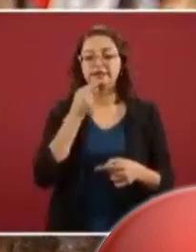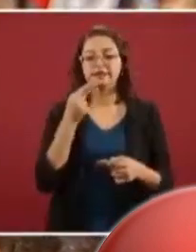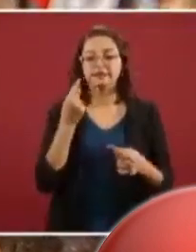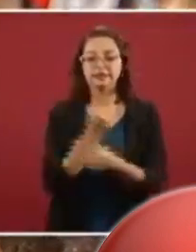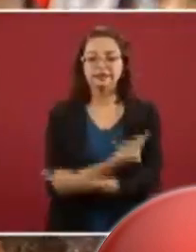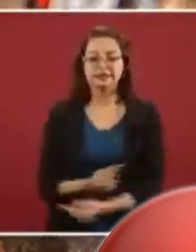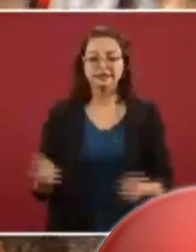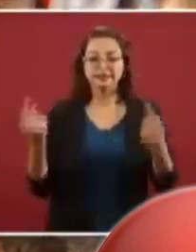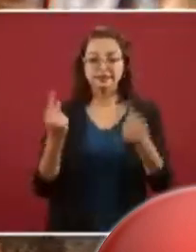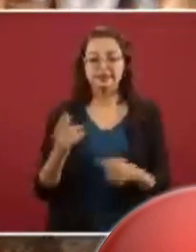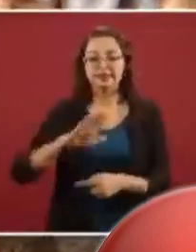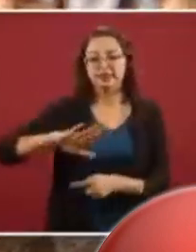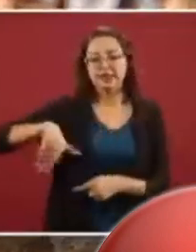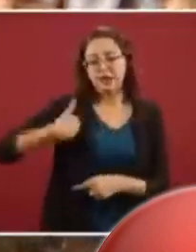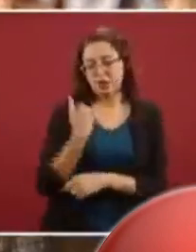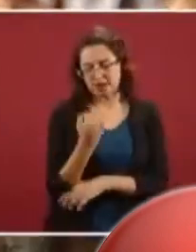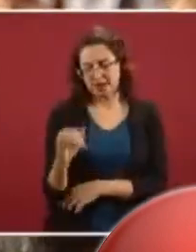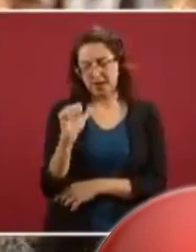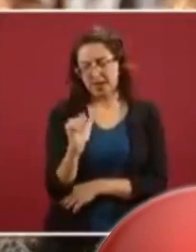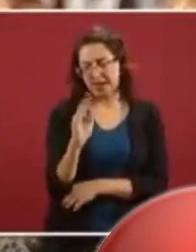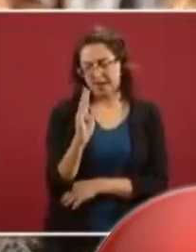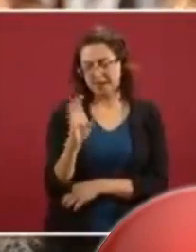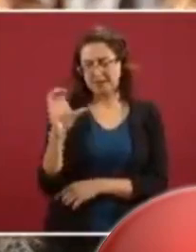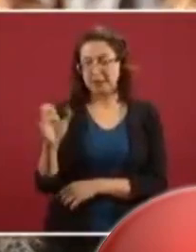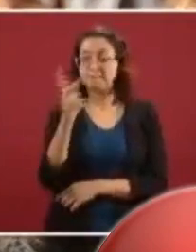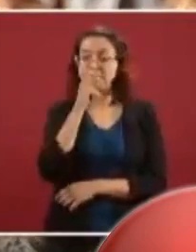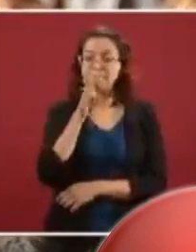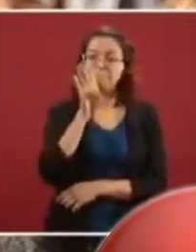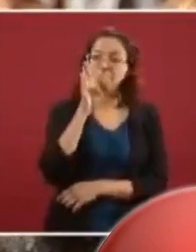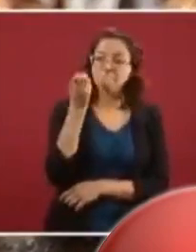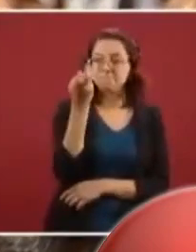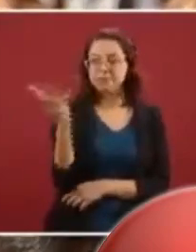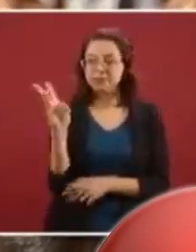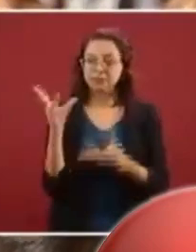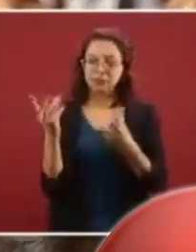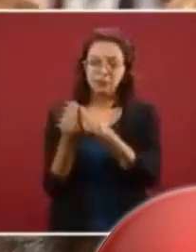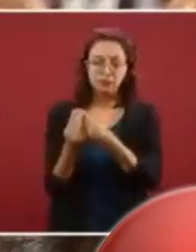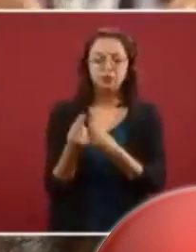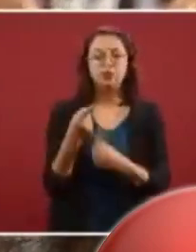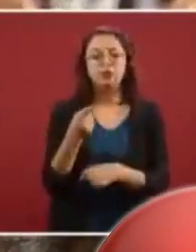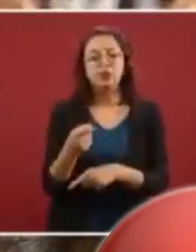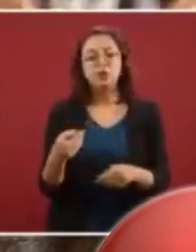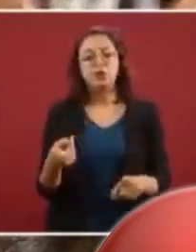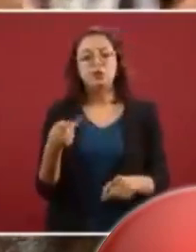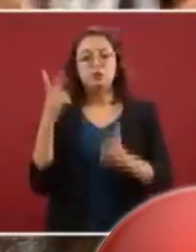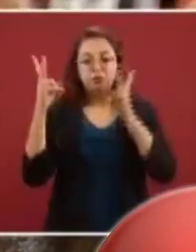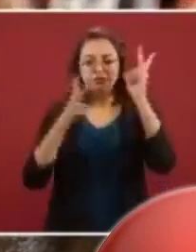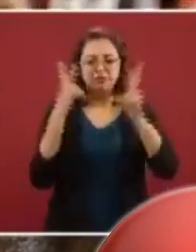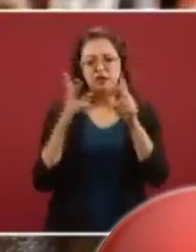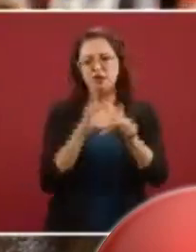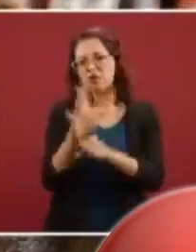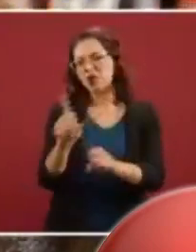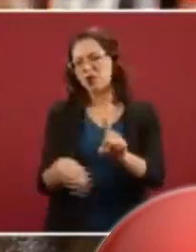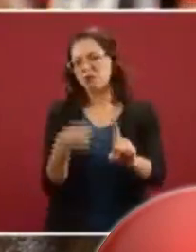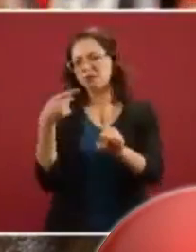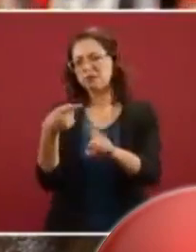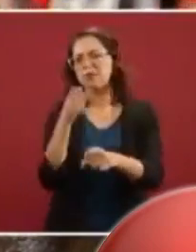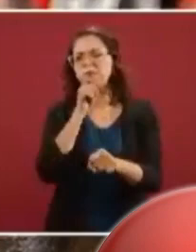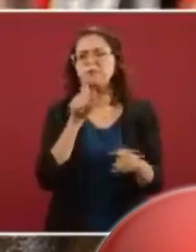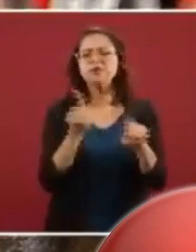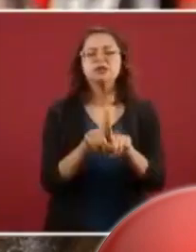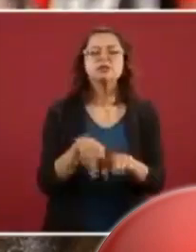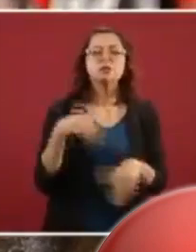de la guardería abc quería preguntarle cuáles son los objetivos de esta visita y qué